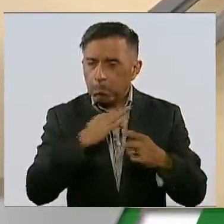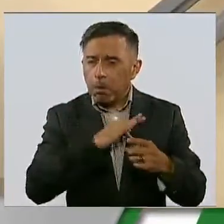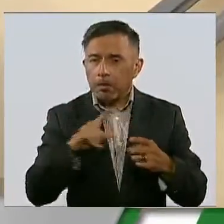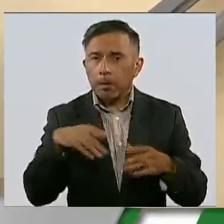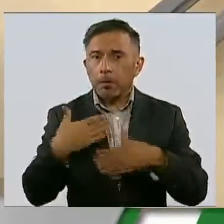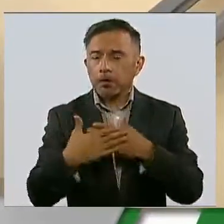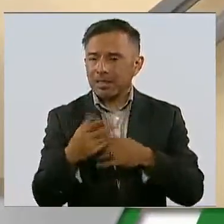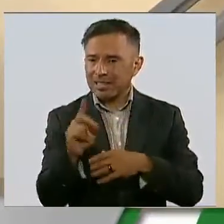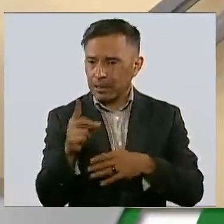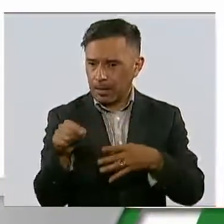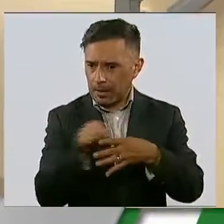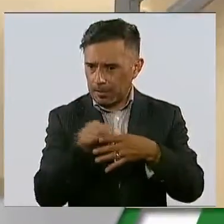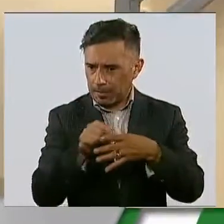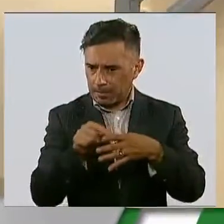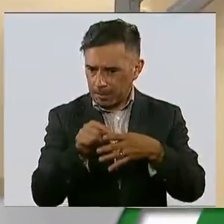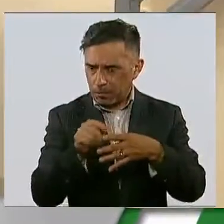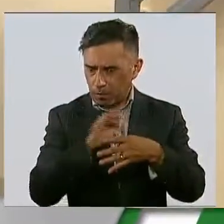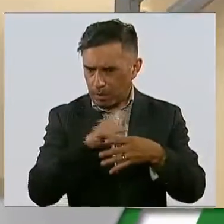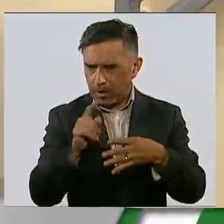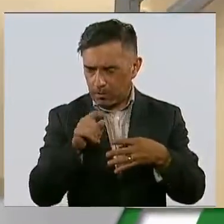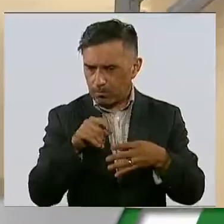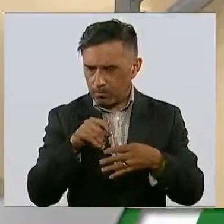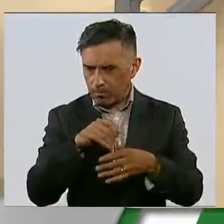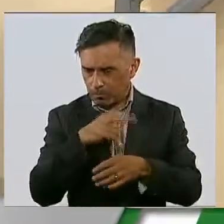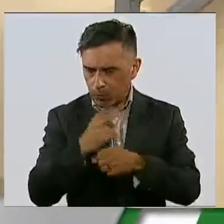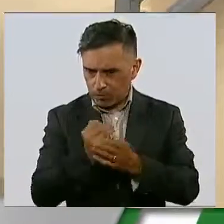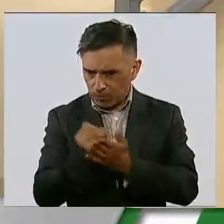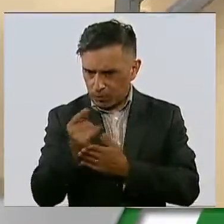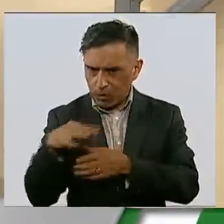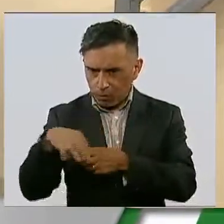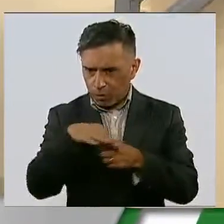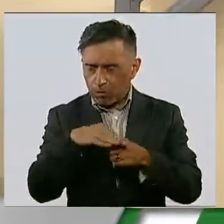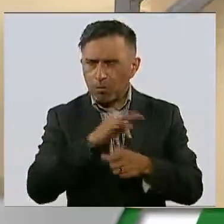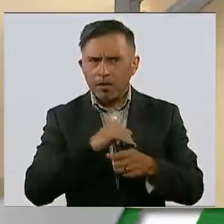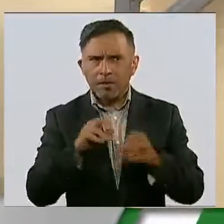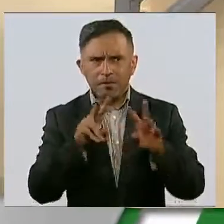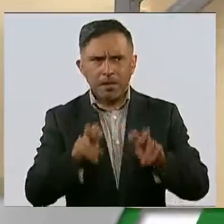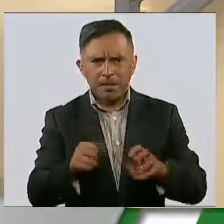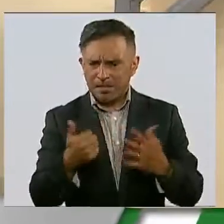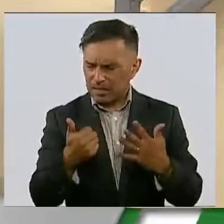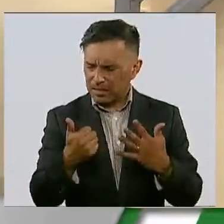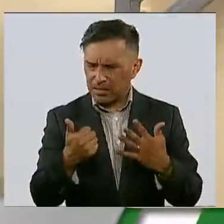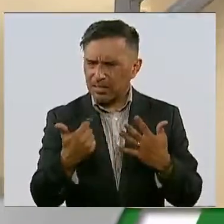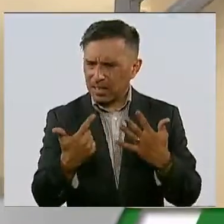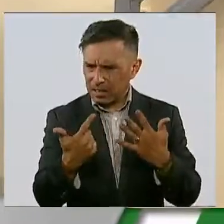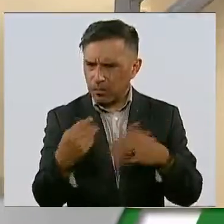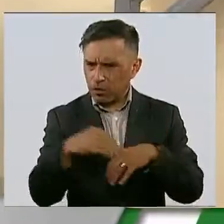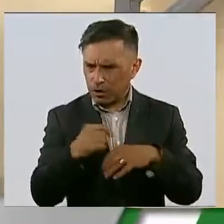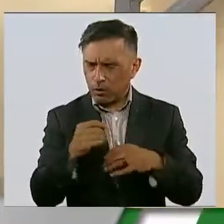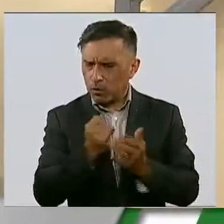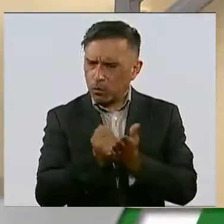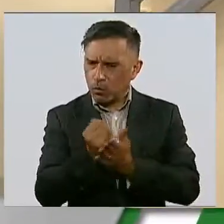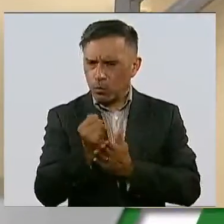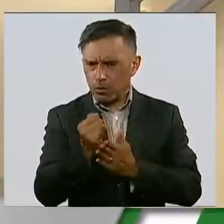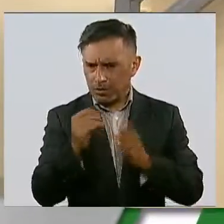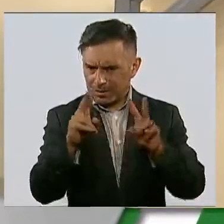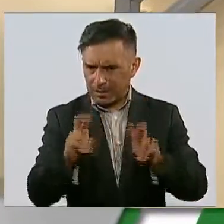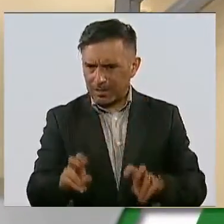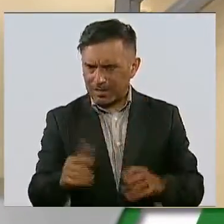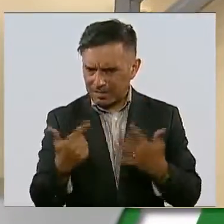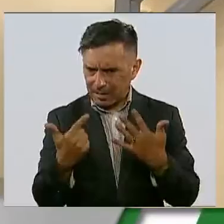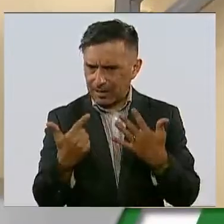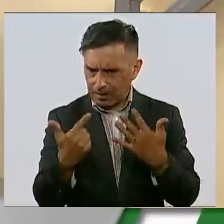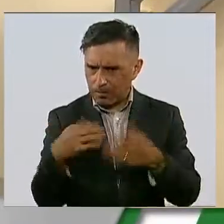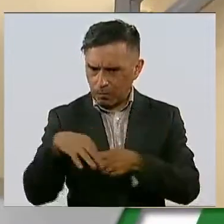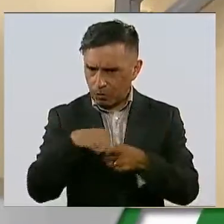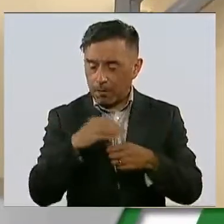puede estarse votando también. Son 6 leyes, 7 leyes, al final vamos a tocar 7. Vamos a incluir la ley